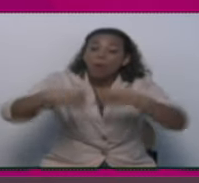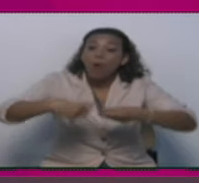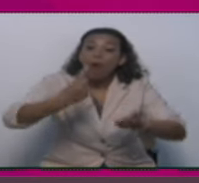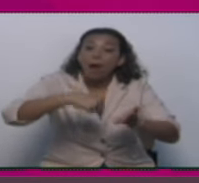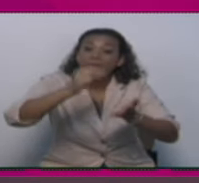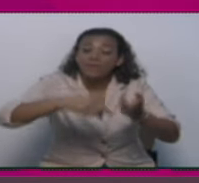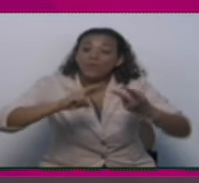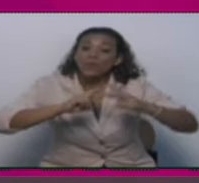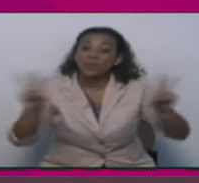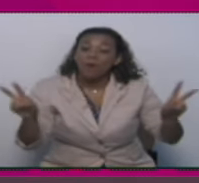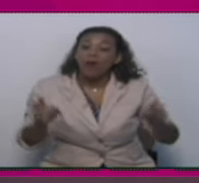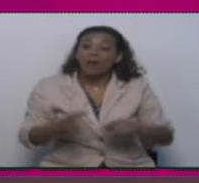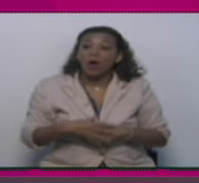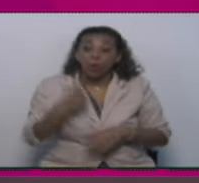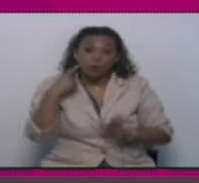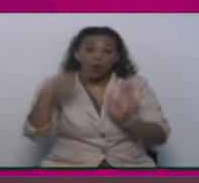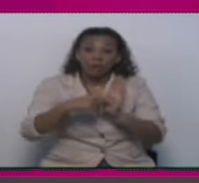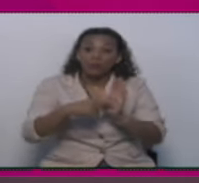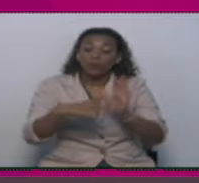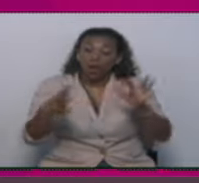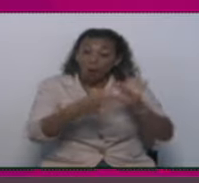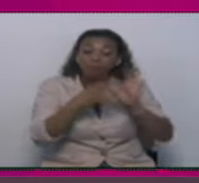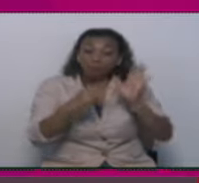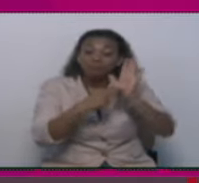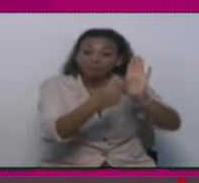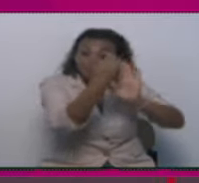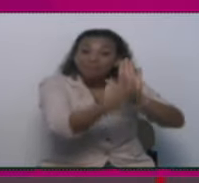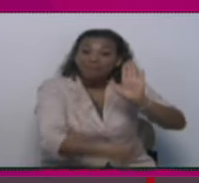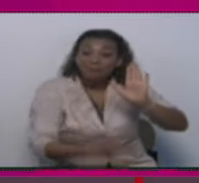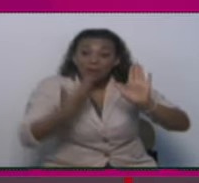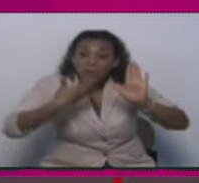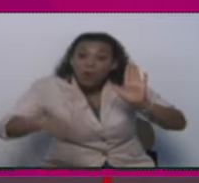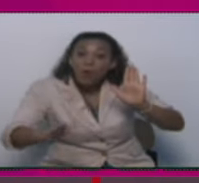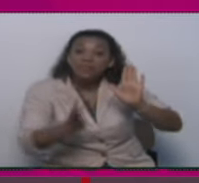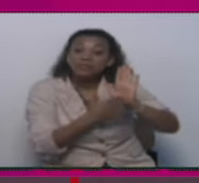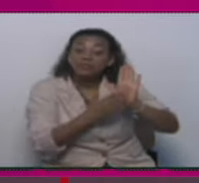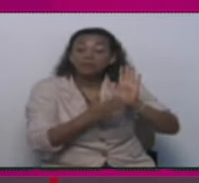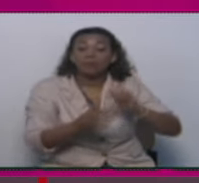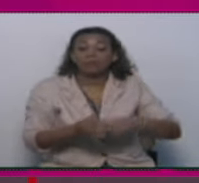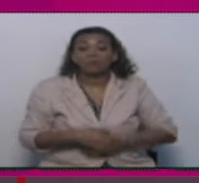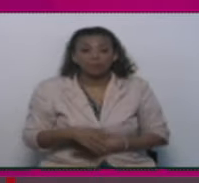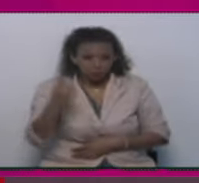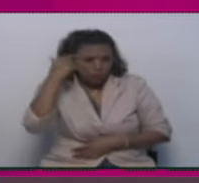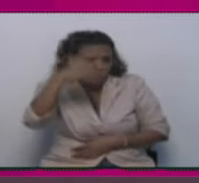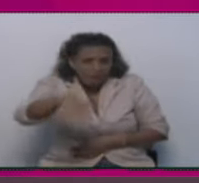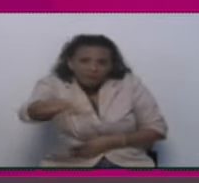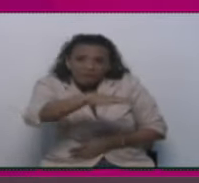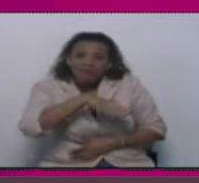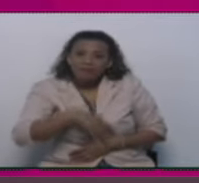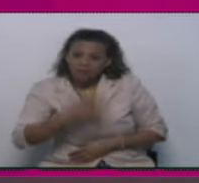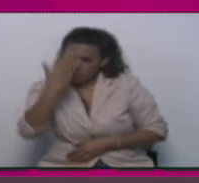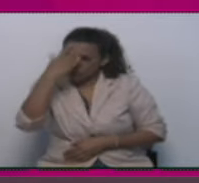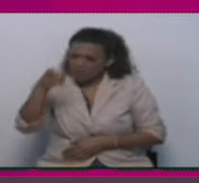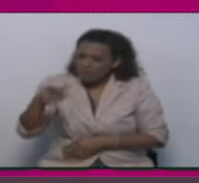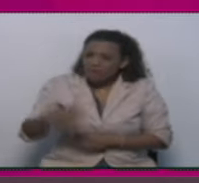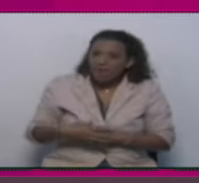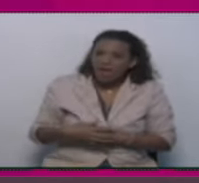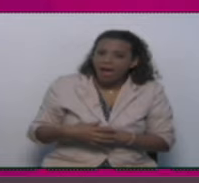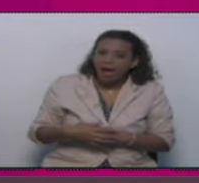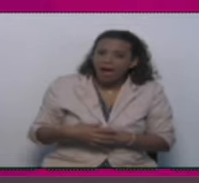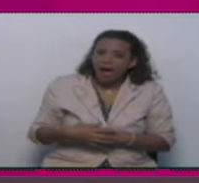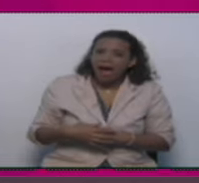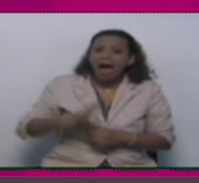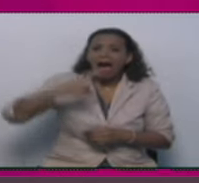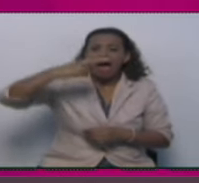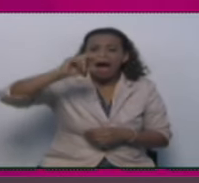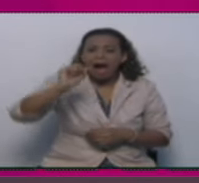paz, como ha sido dado a conocer en el mundo. Ah, María Antonia, tú no sabías esto. A Nasrallah lo